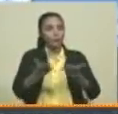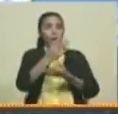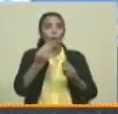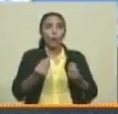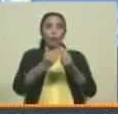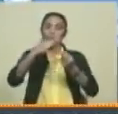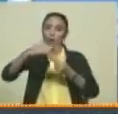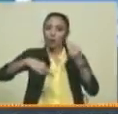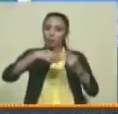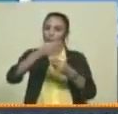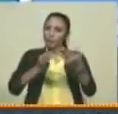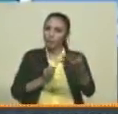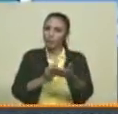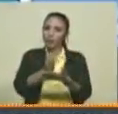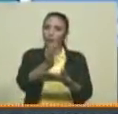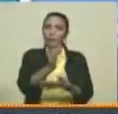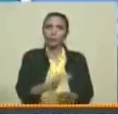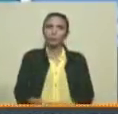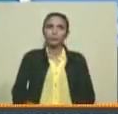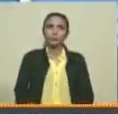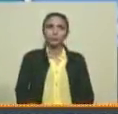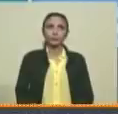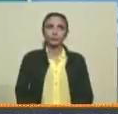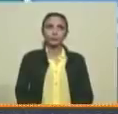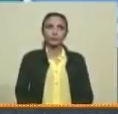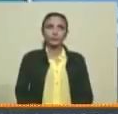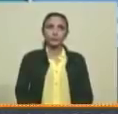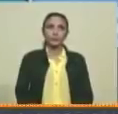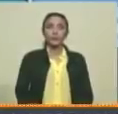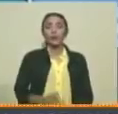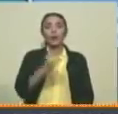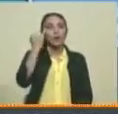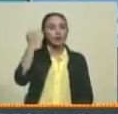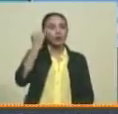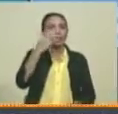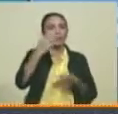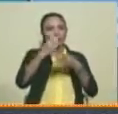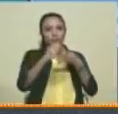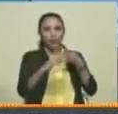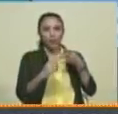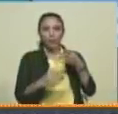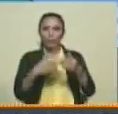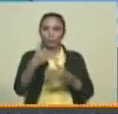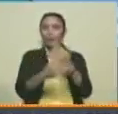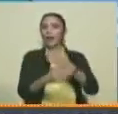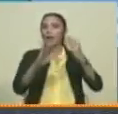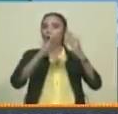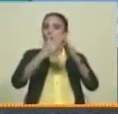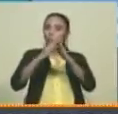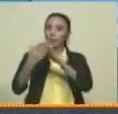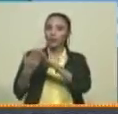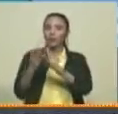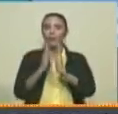revolución avance. Y uno de los elementos claves de avance son las comunas.